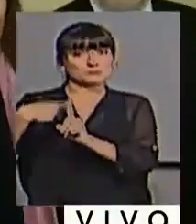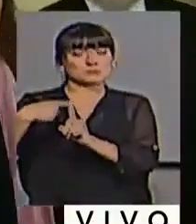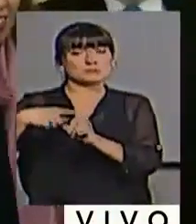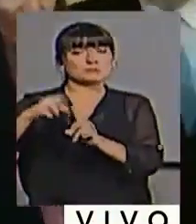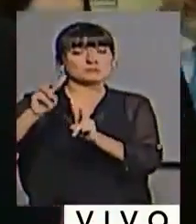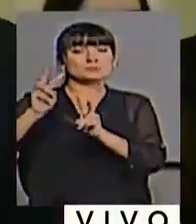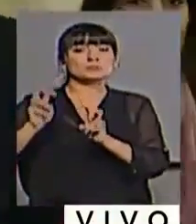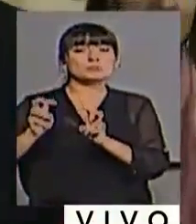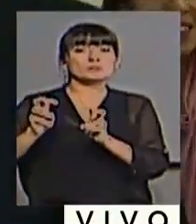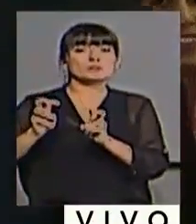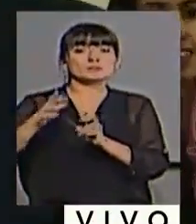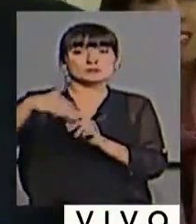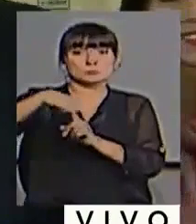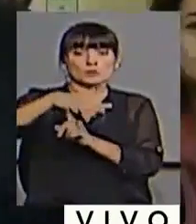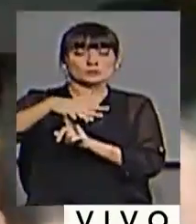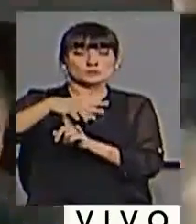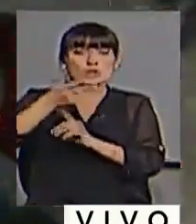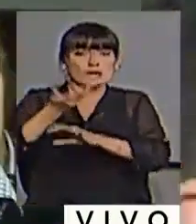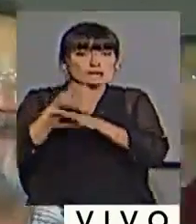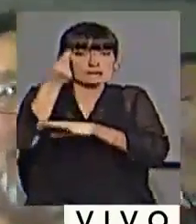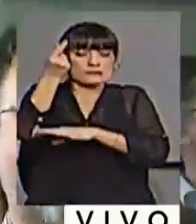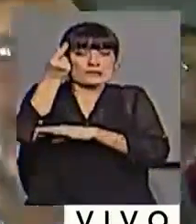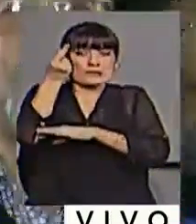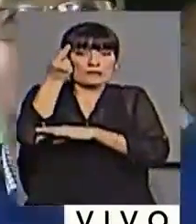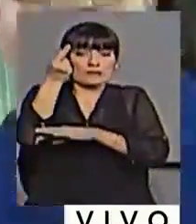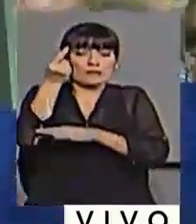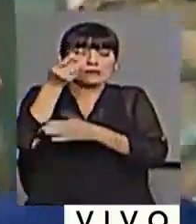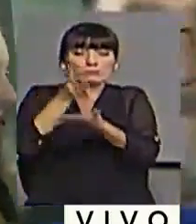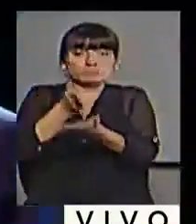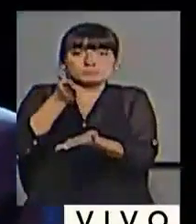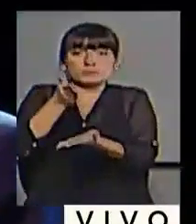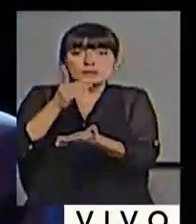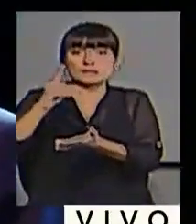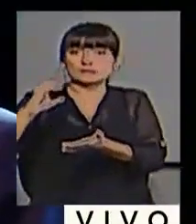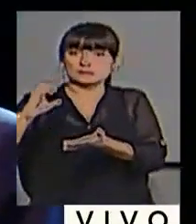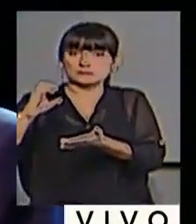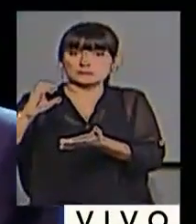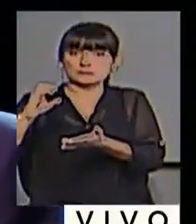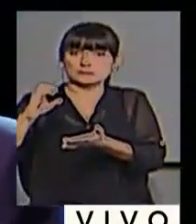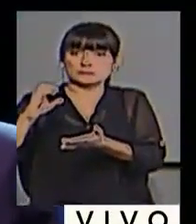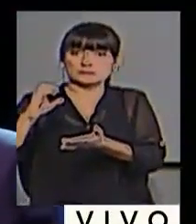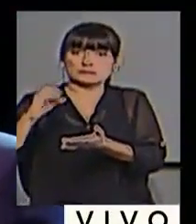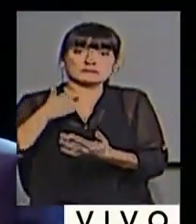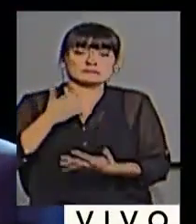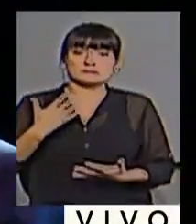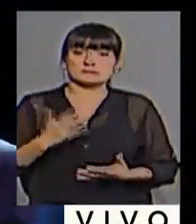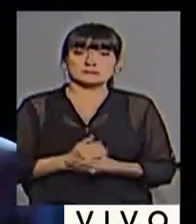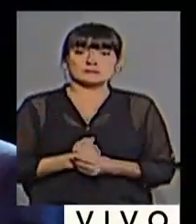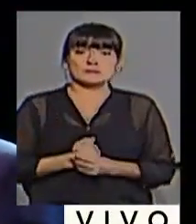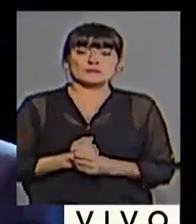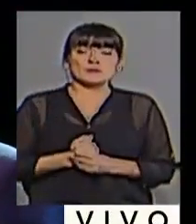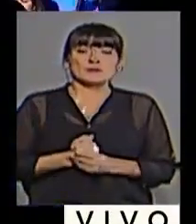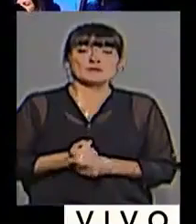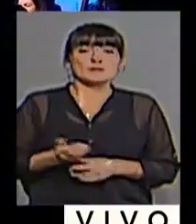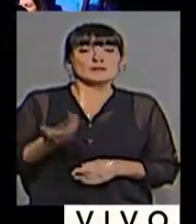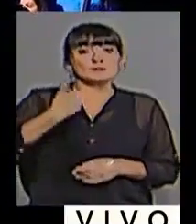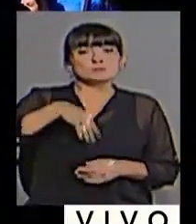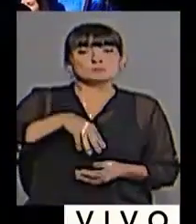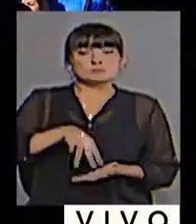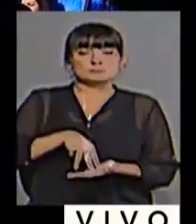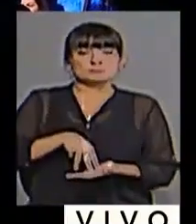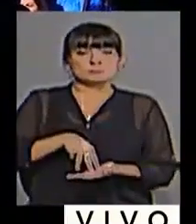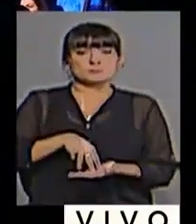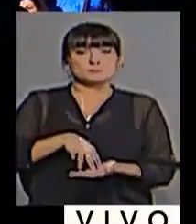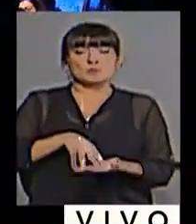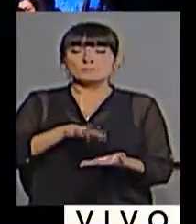que tiene esta situación creada por la opción de la democracia cristiana es que nos va a poner una